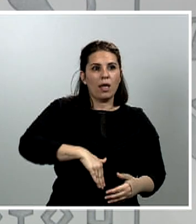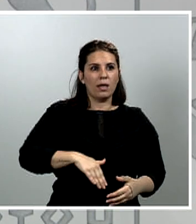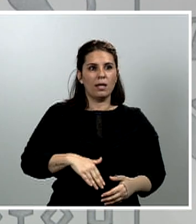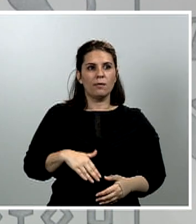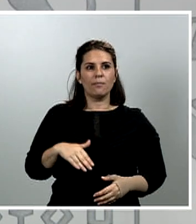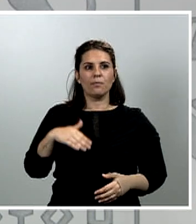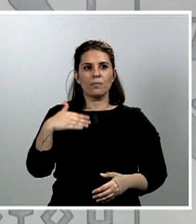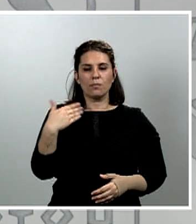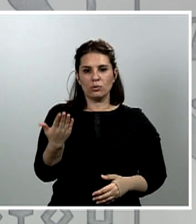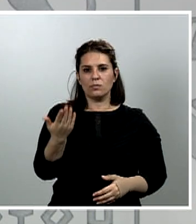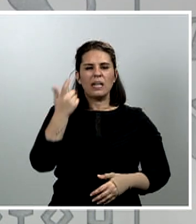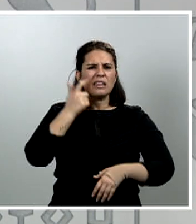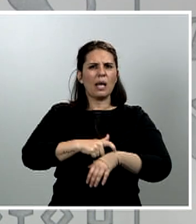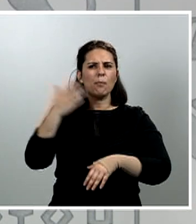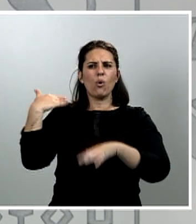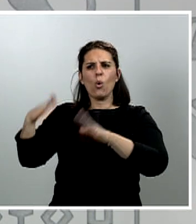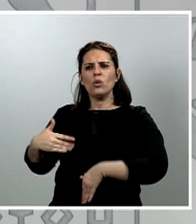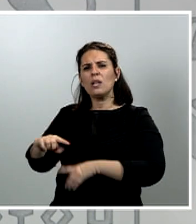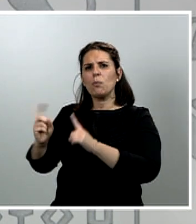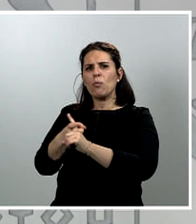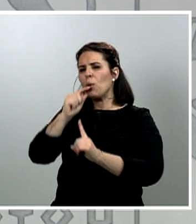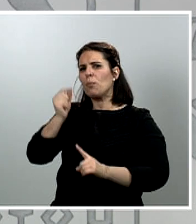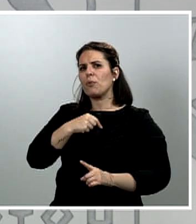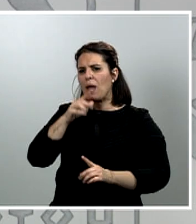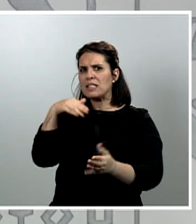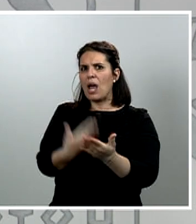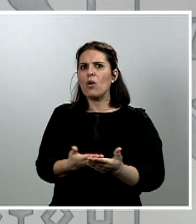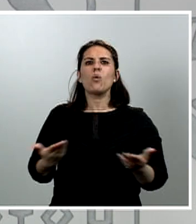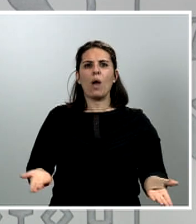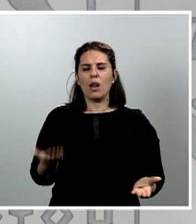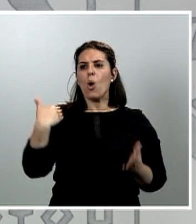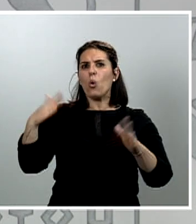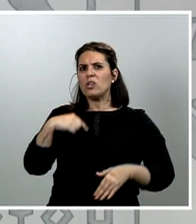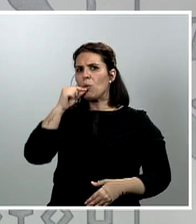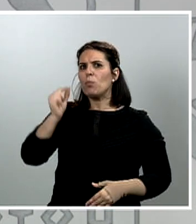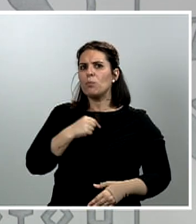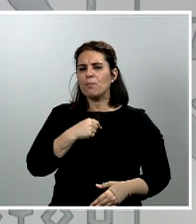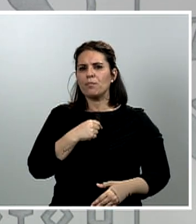desde que ha habido los últimos casos y cuánto tiempo ha habido desde la última transmisión. Y esto permitirá